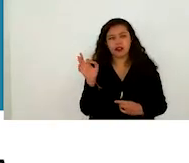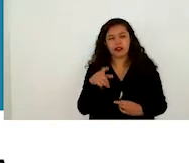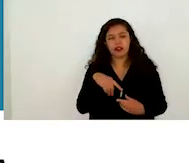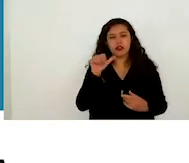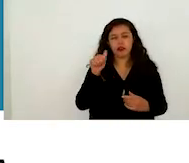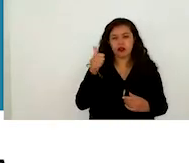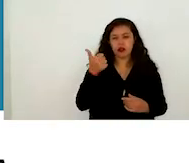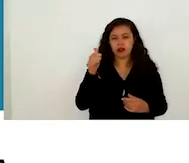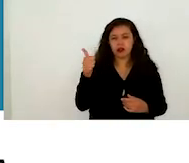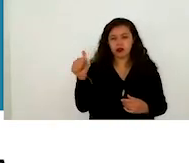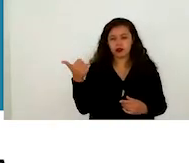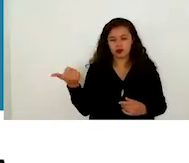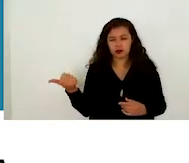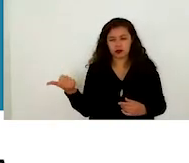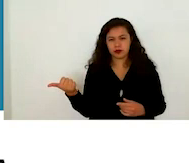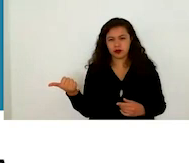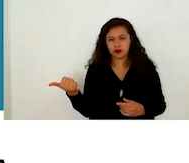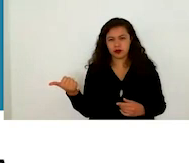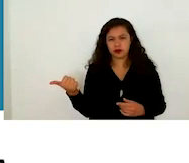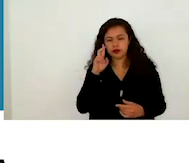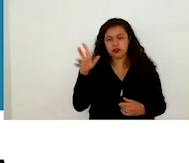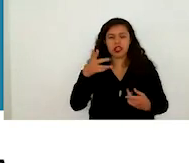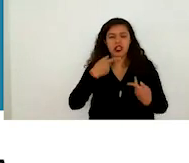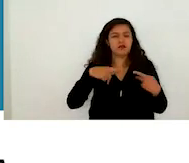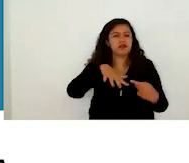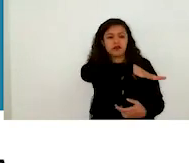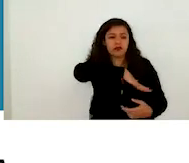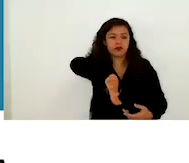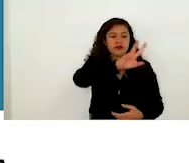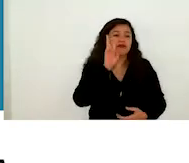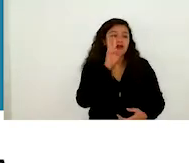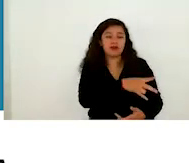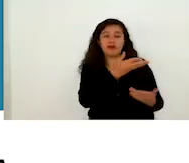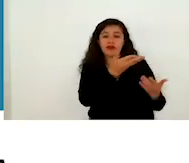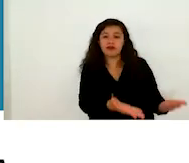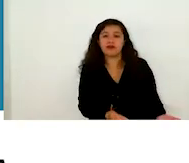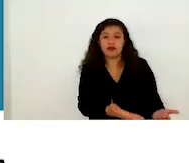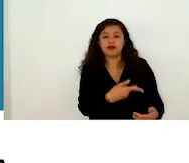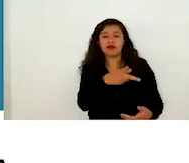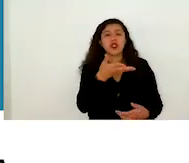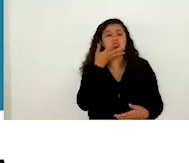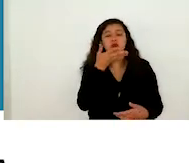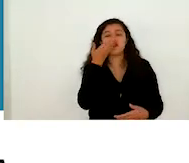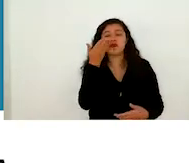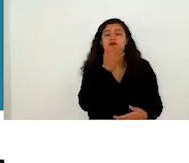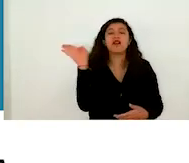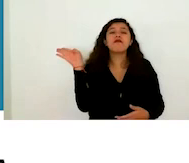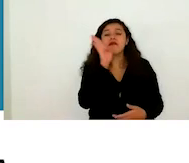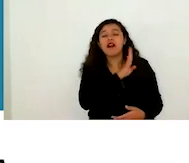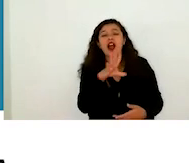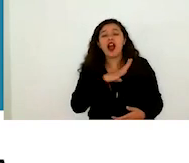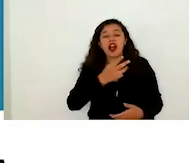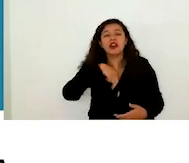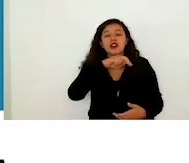devotos de otros vean la propia sociedad de los malos hábitos que nosotros hemos